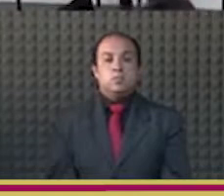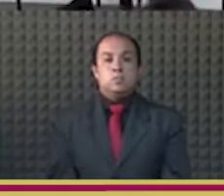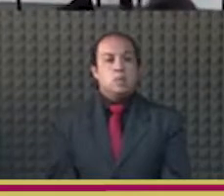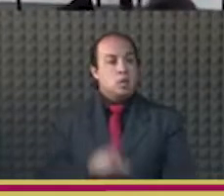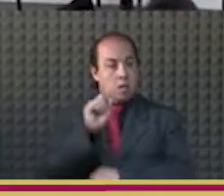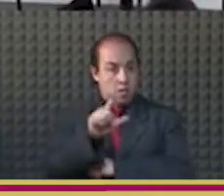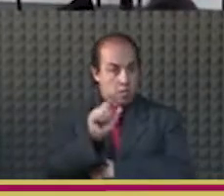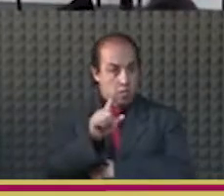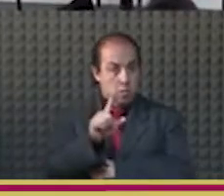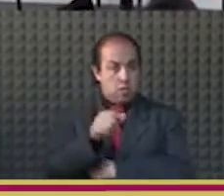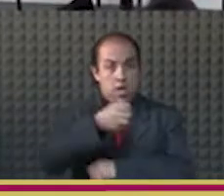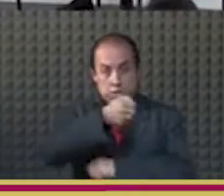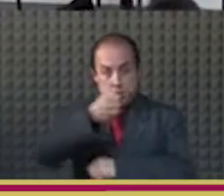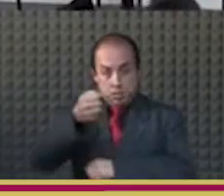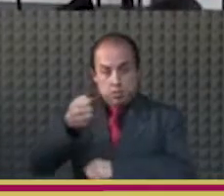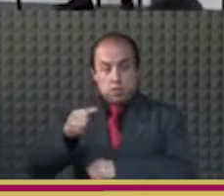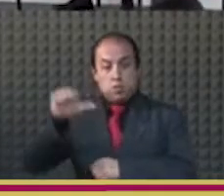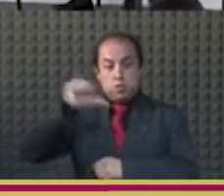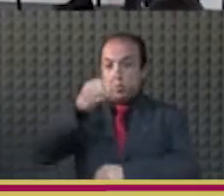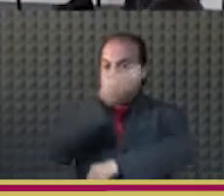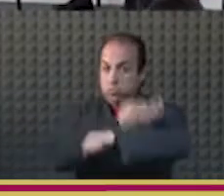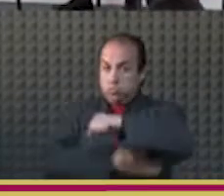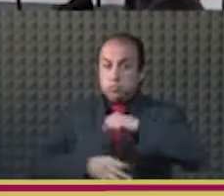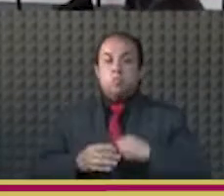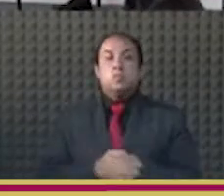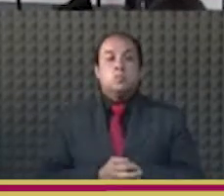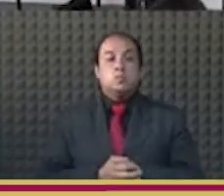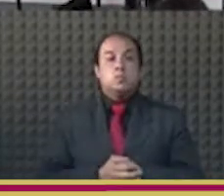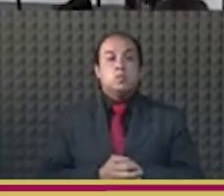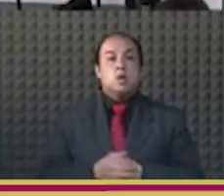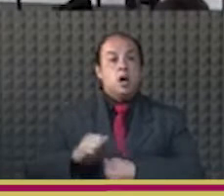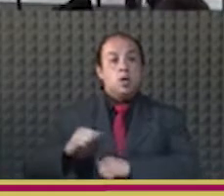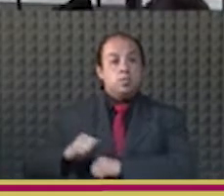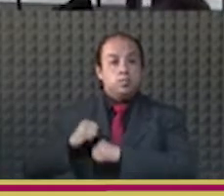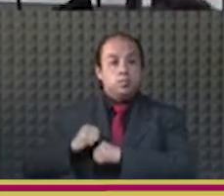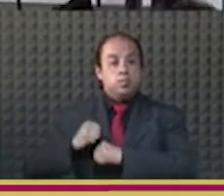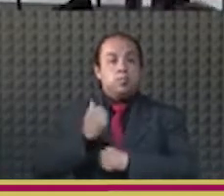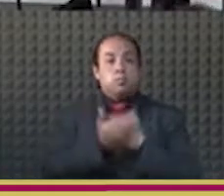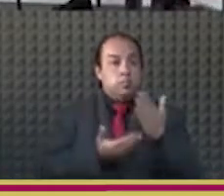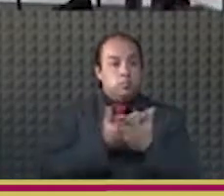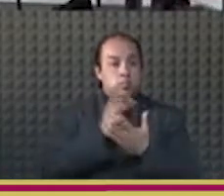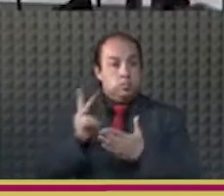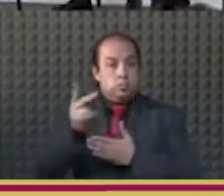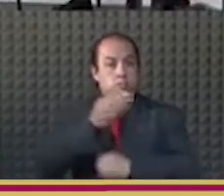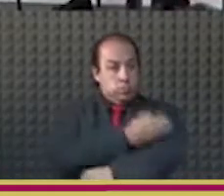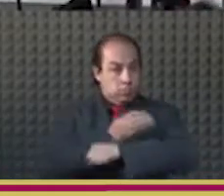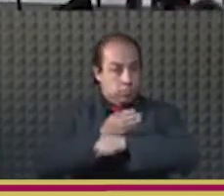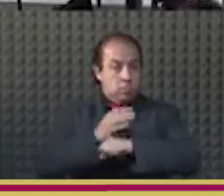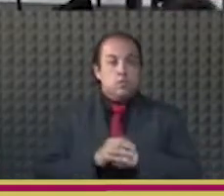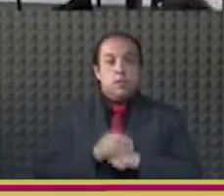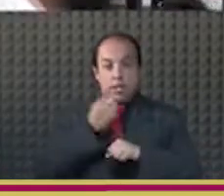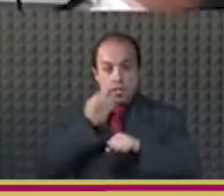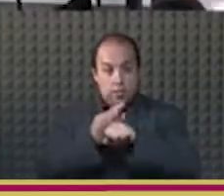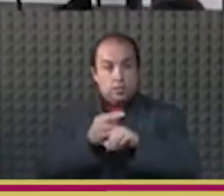Del mismo modo, saludamos en esta tarde a los funcionarios y servidores públicos que nos acompañan de